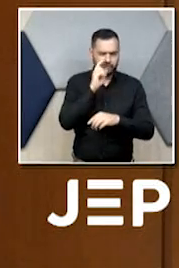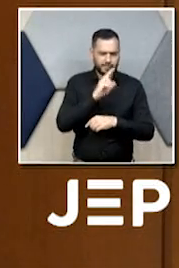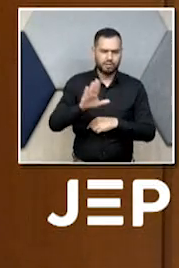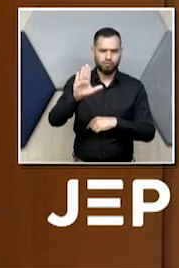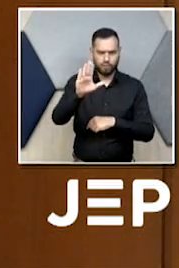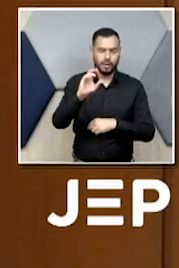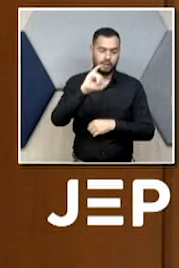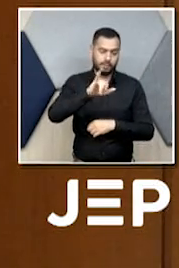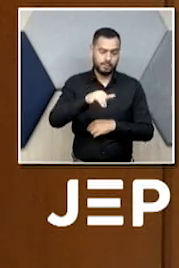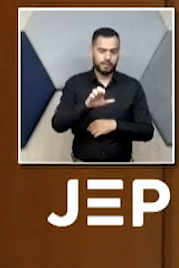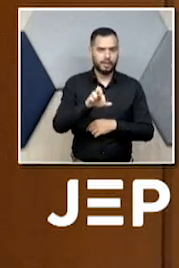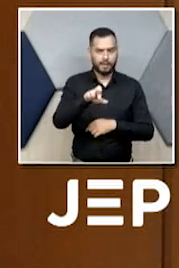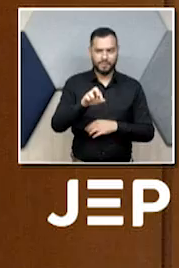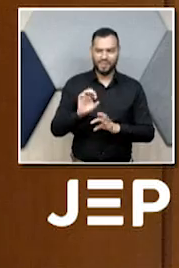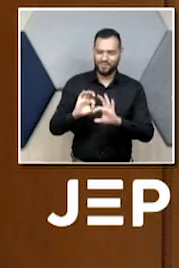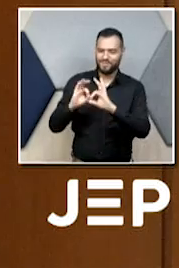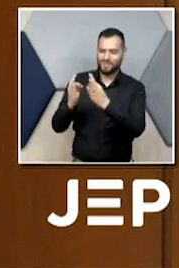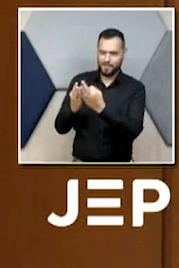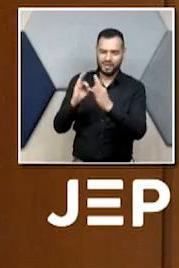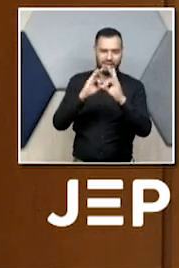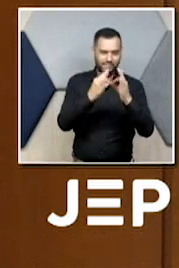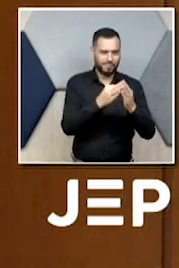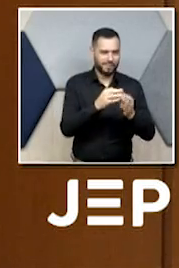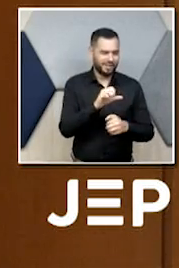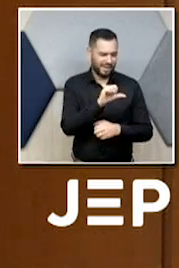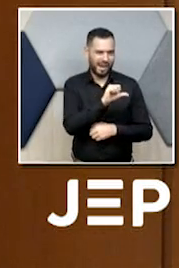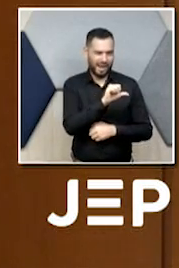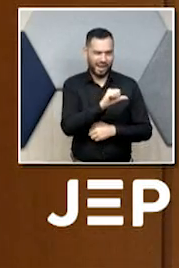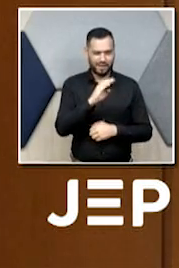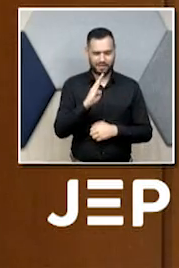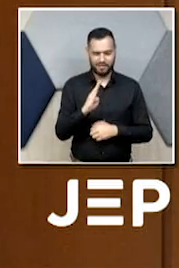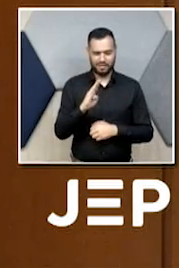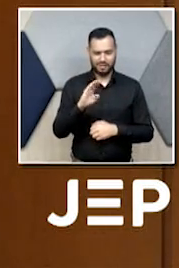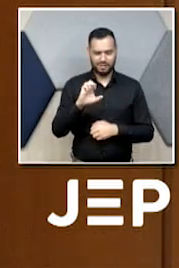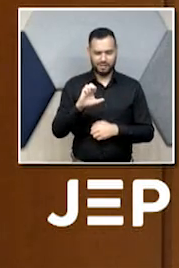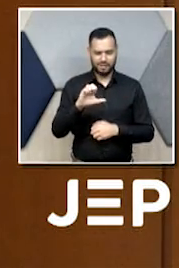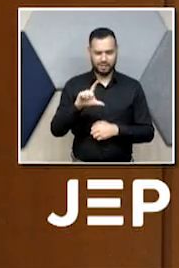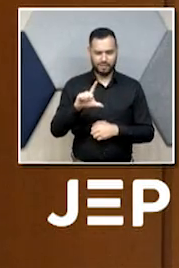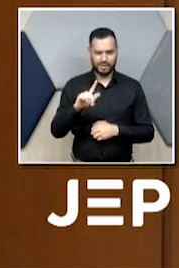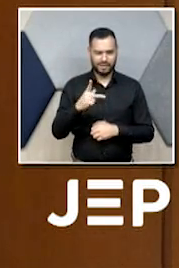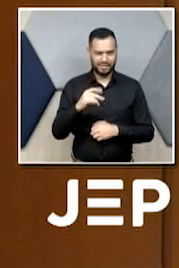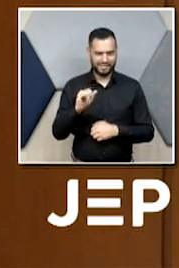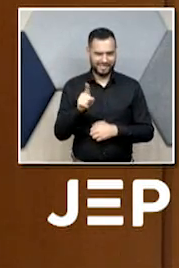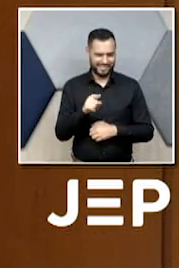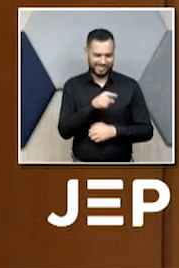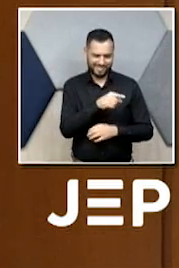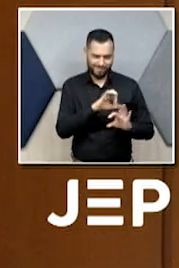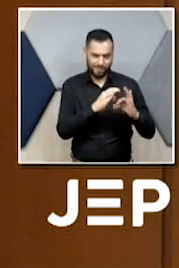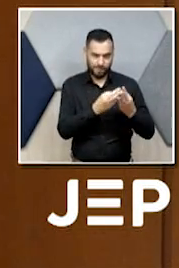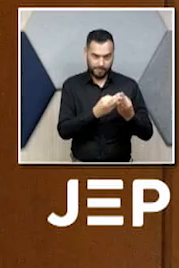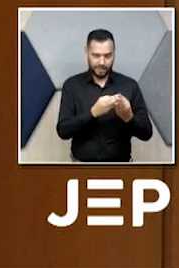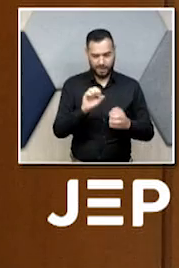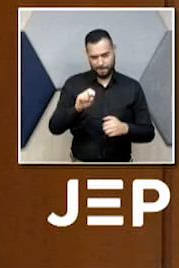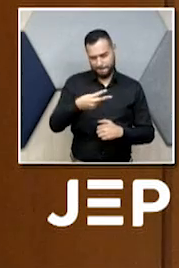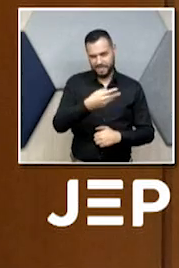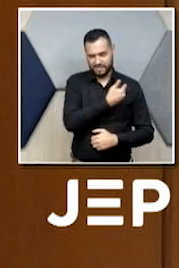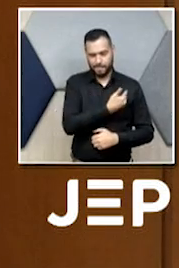familiares de la magistrada Belkis Florentina Izquierdo Torres, vicepresidente de la JEP,